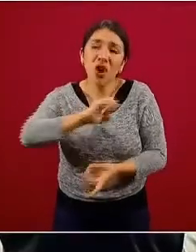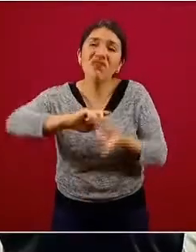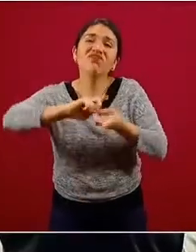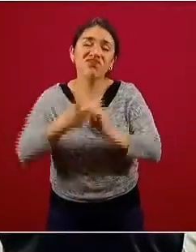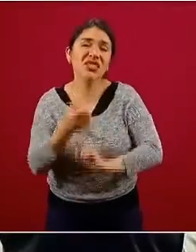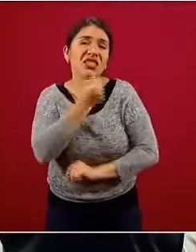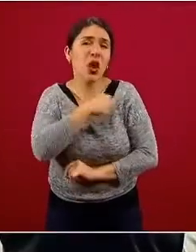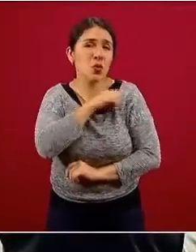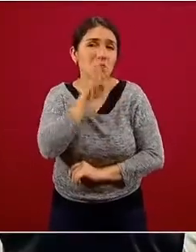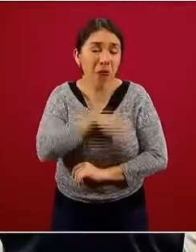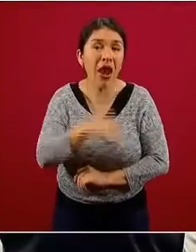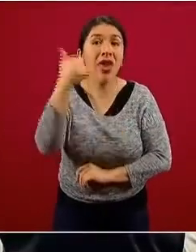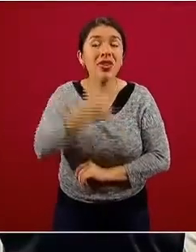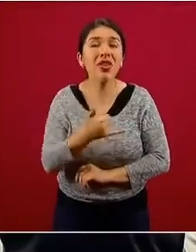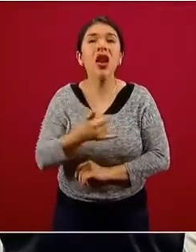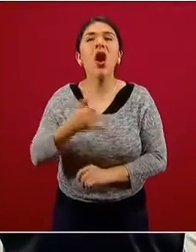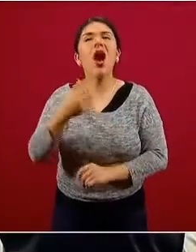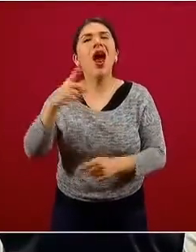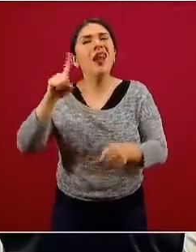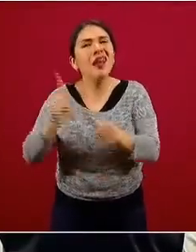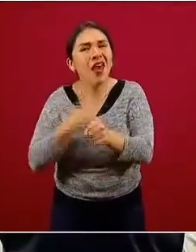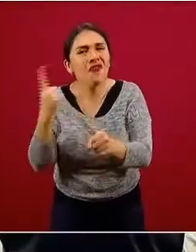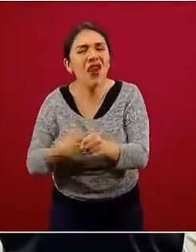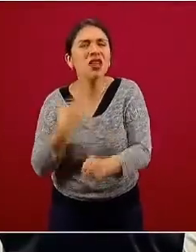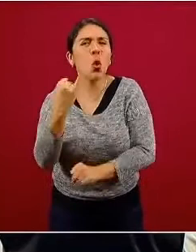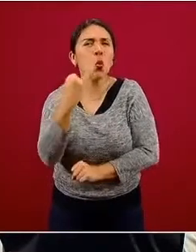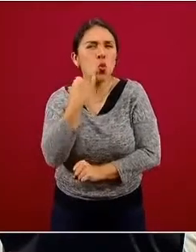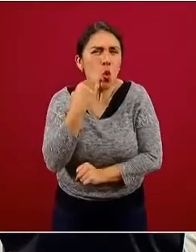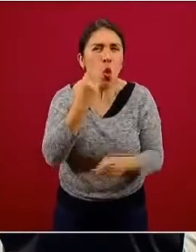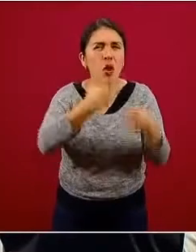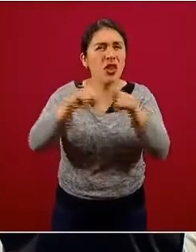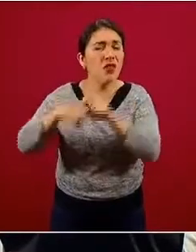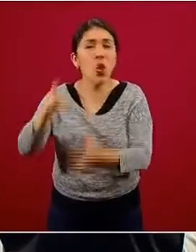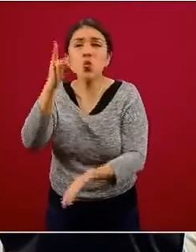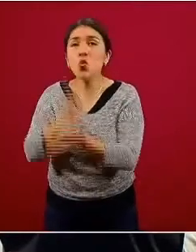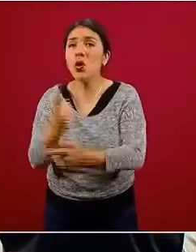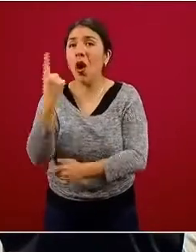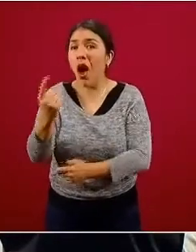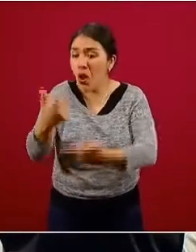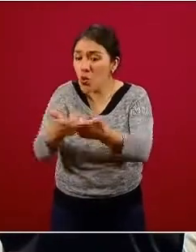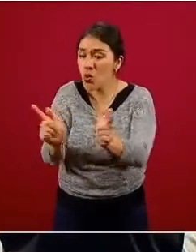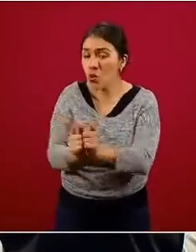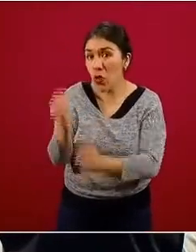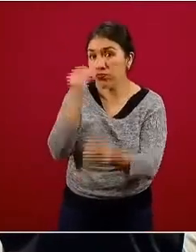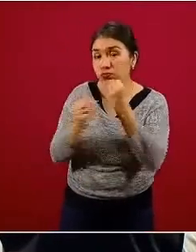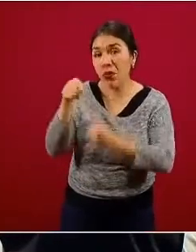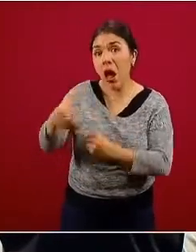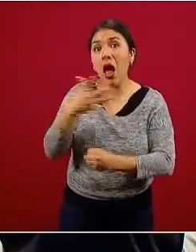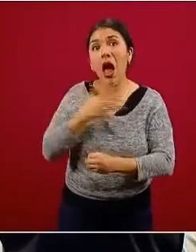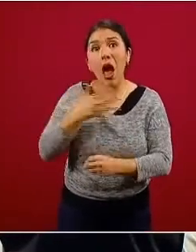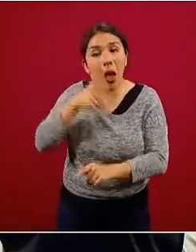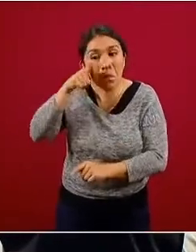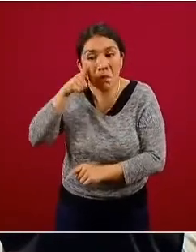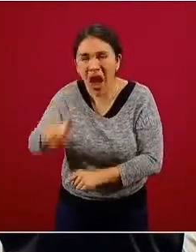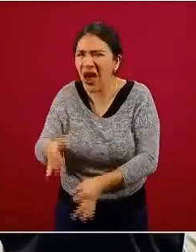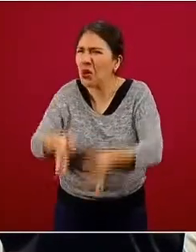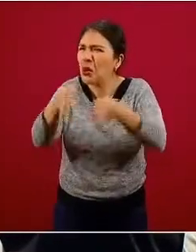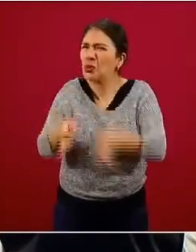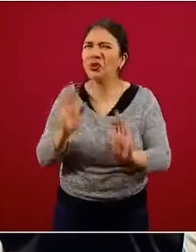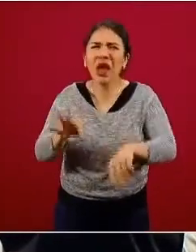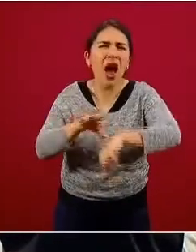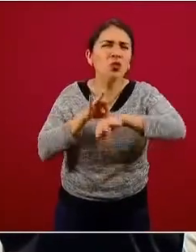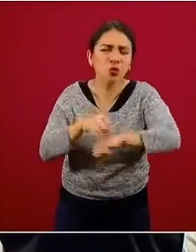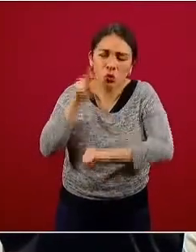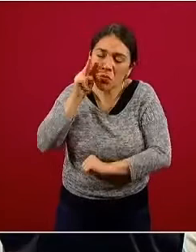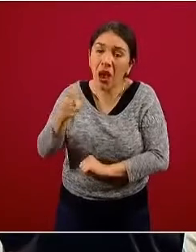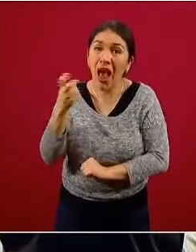salud, y las bebidas azucaradas, que son el único grupo de alimentos en donde hay evidencia